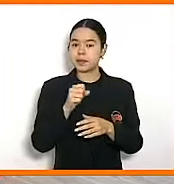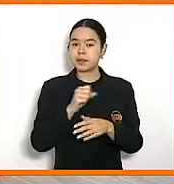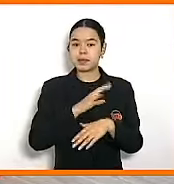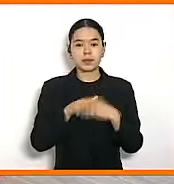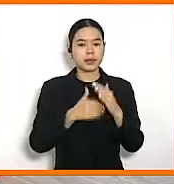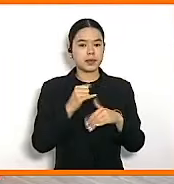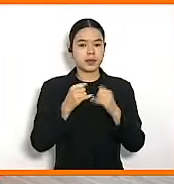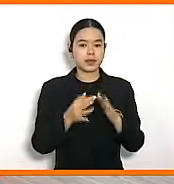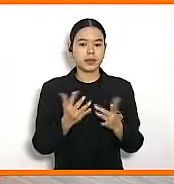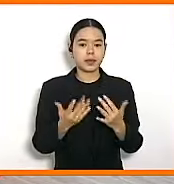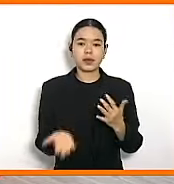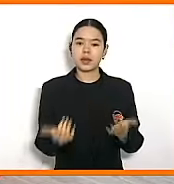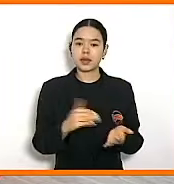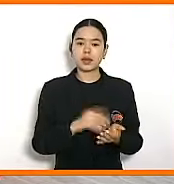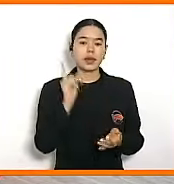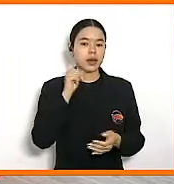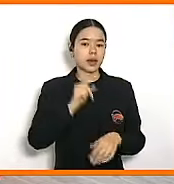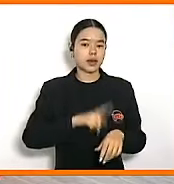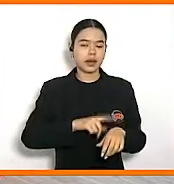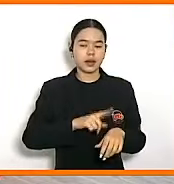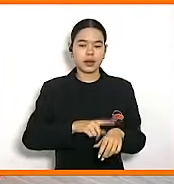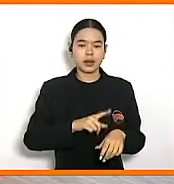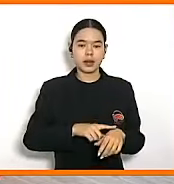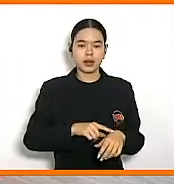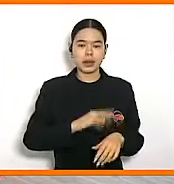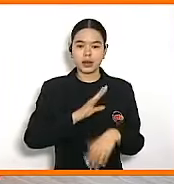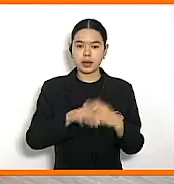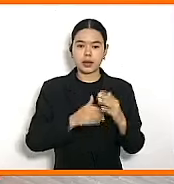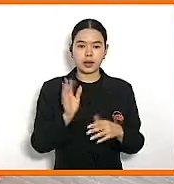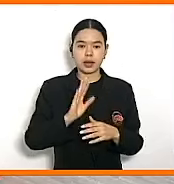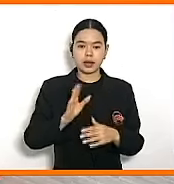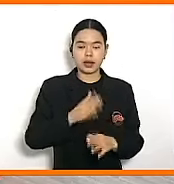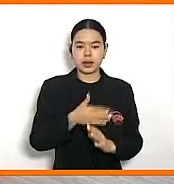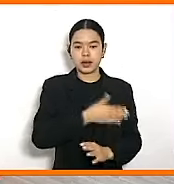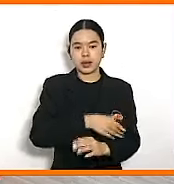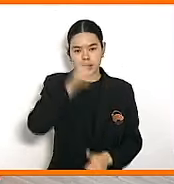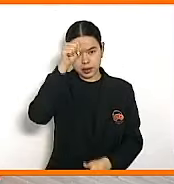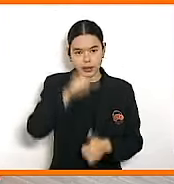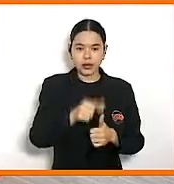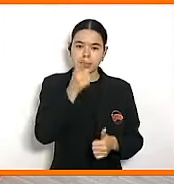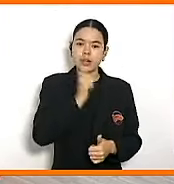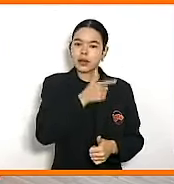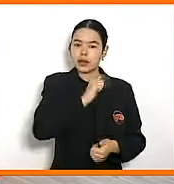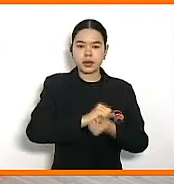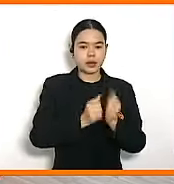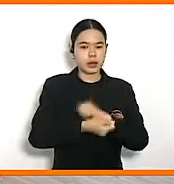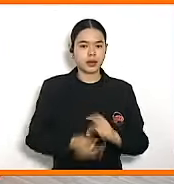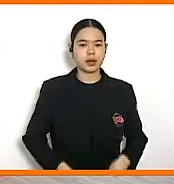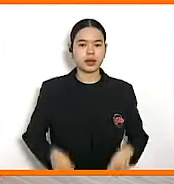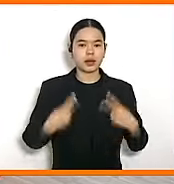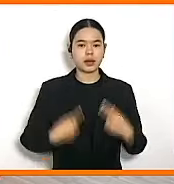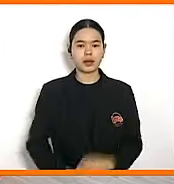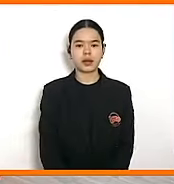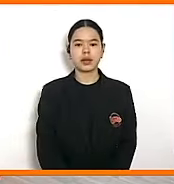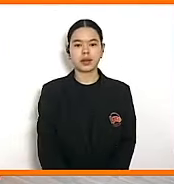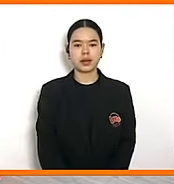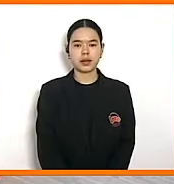te esperamos en nuestros sorteos del día de mañana. Nos despedimos, no sin antes recordarte que el Loto te cambia la vida.